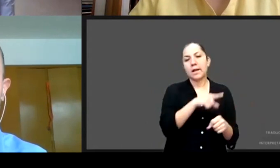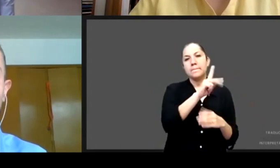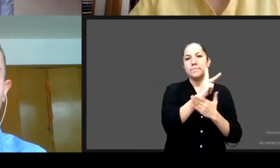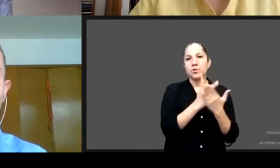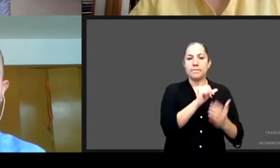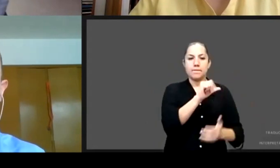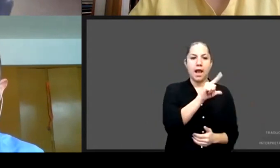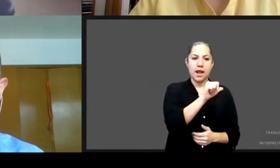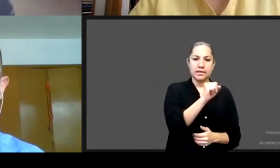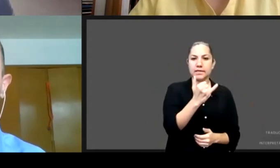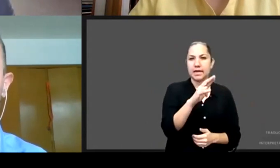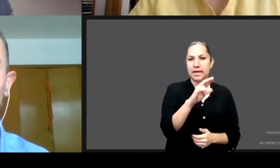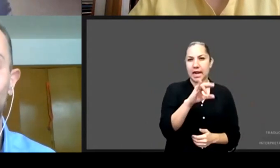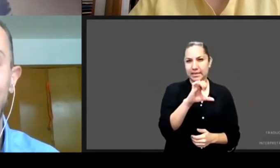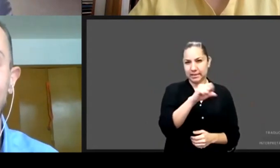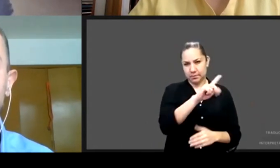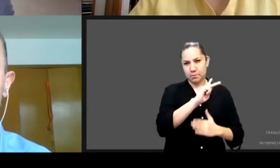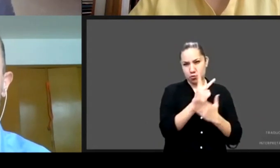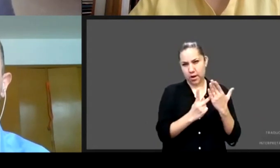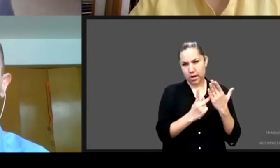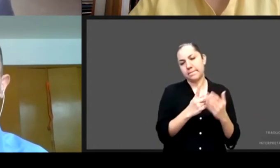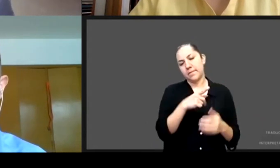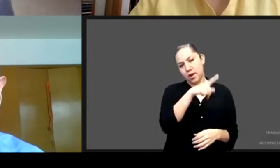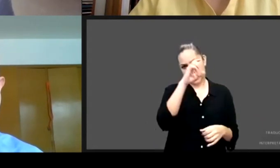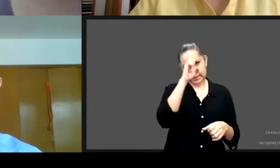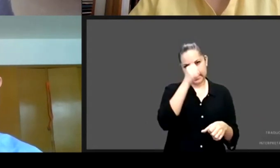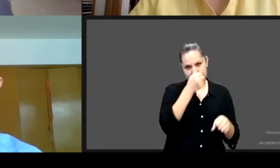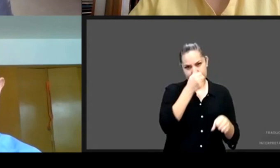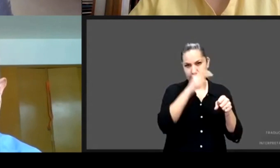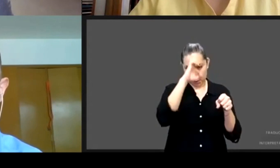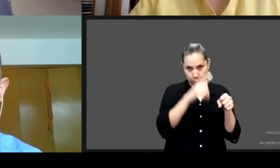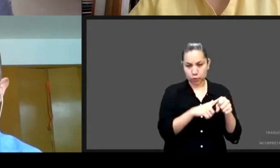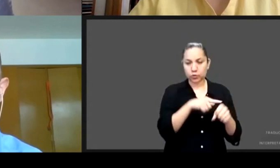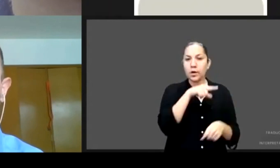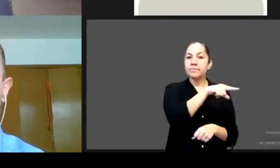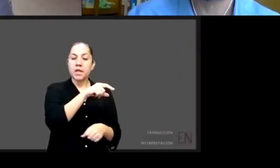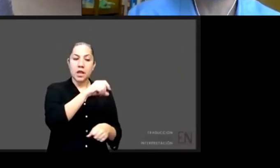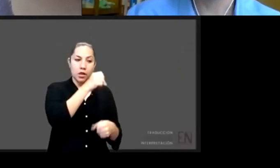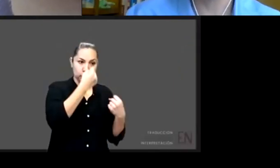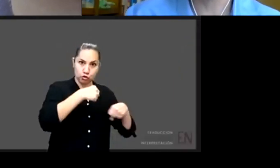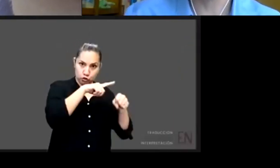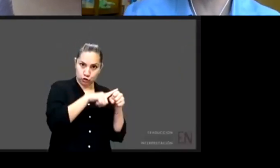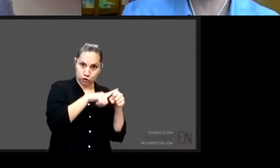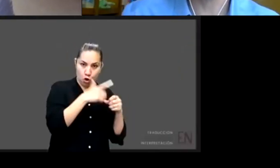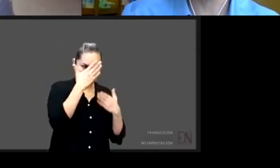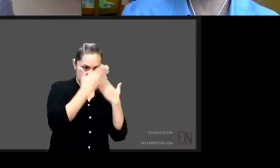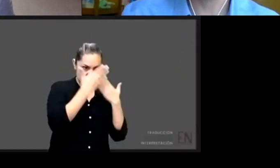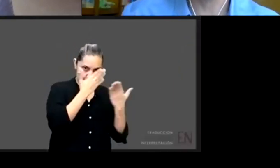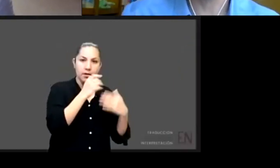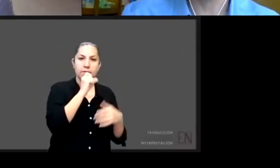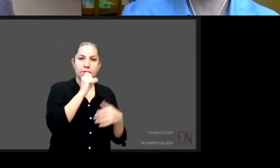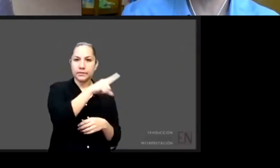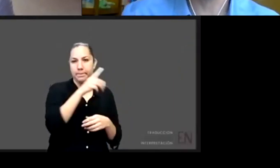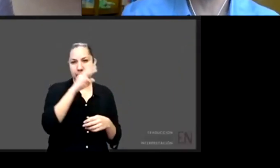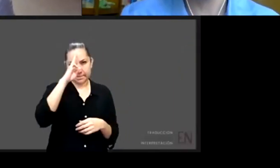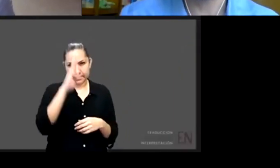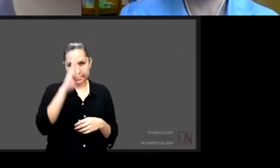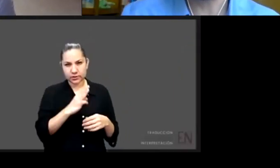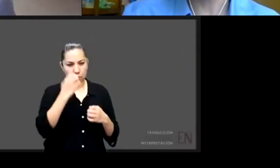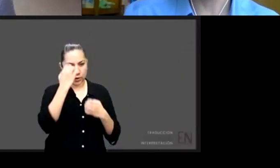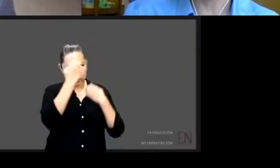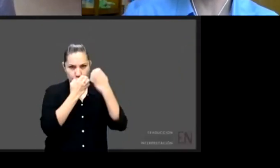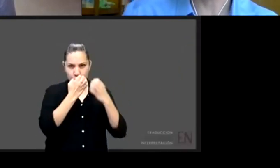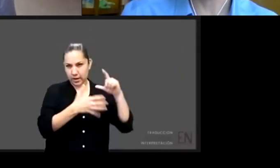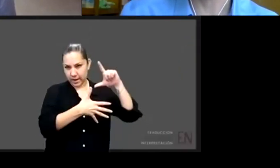Cultura. Es licenciado en Sociología y maestro en Estudios Latinoamericanos. Se ha especializado en la lírica